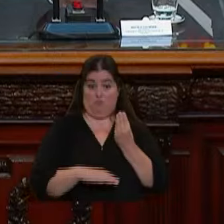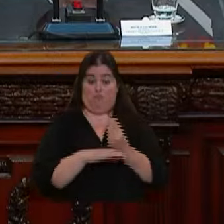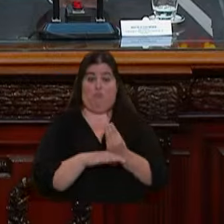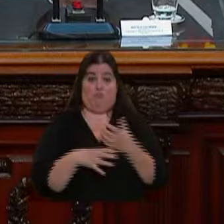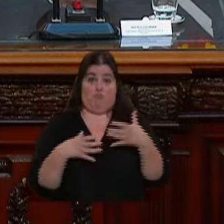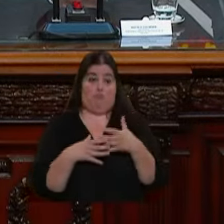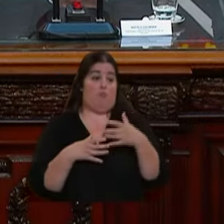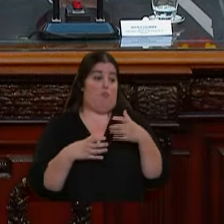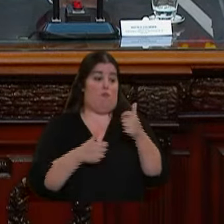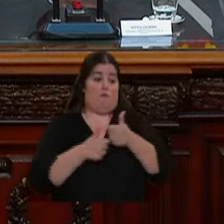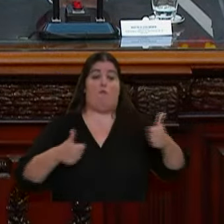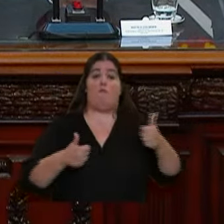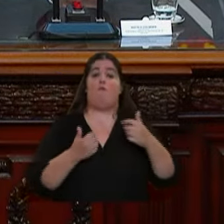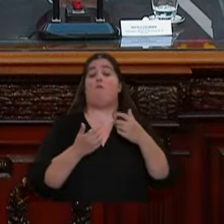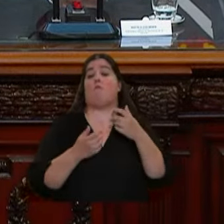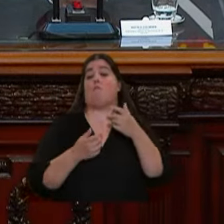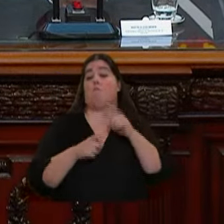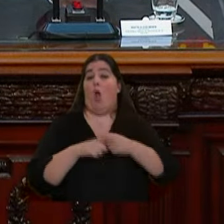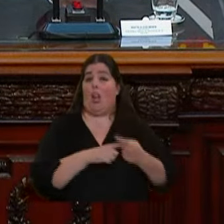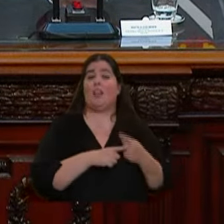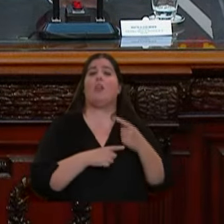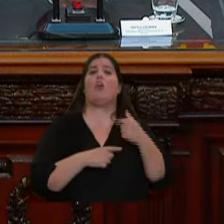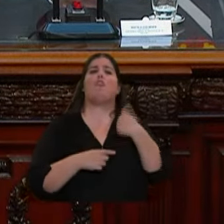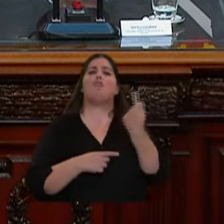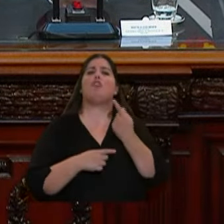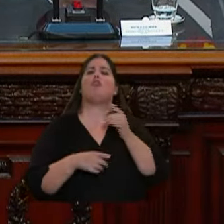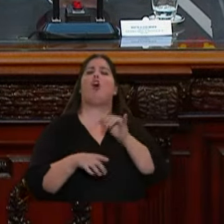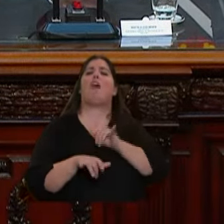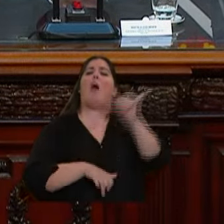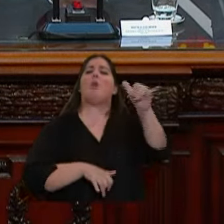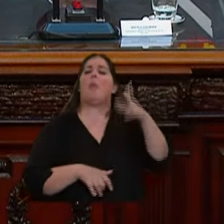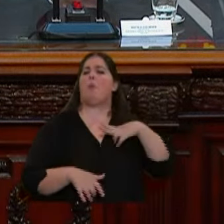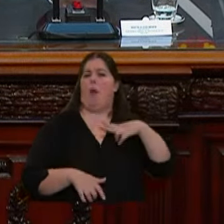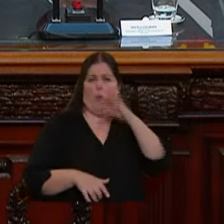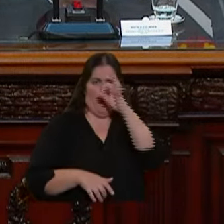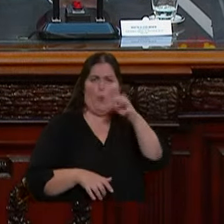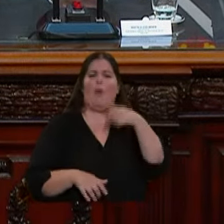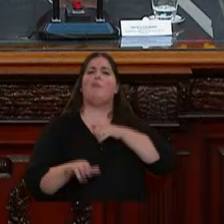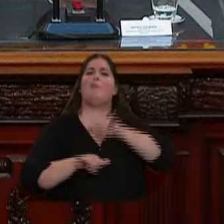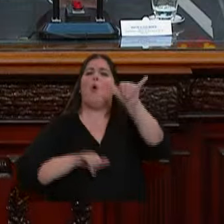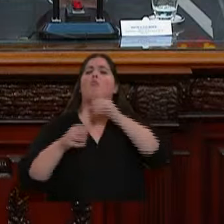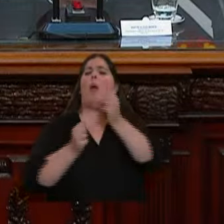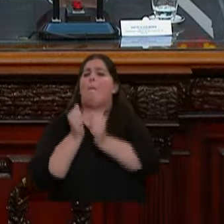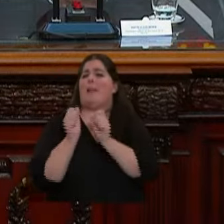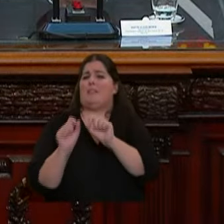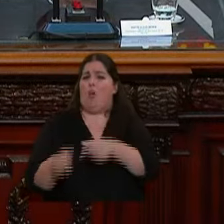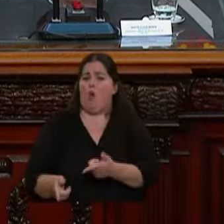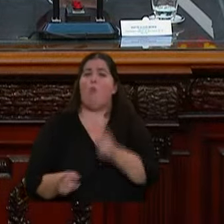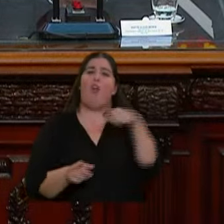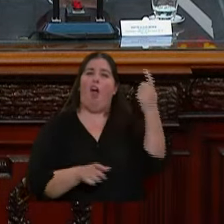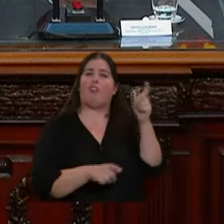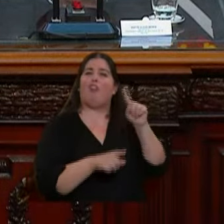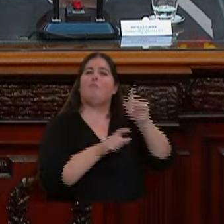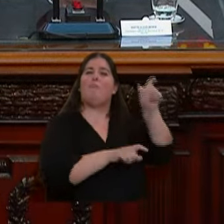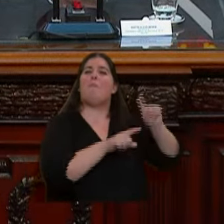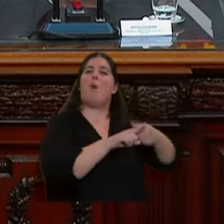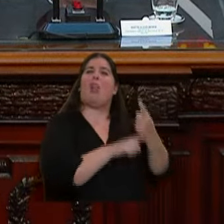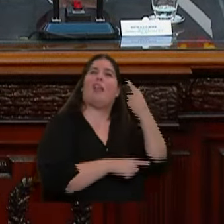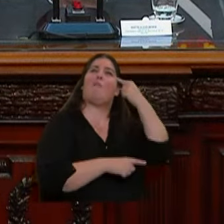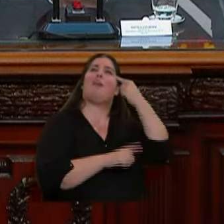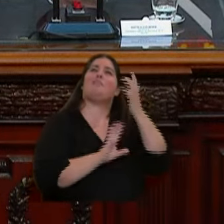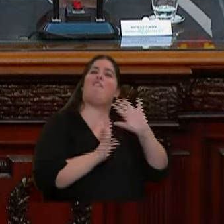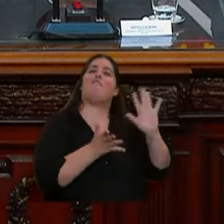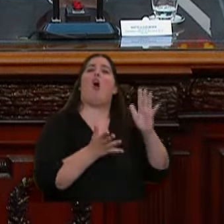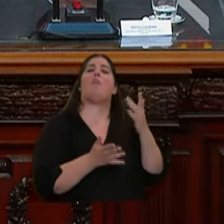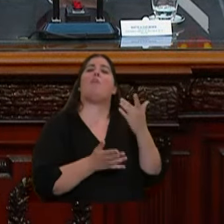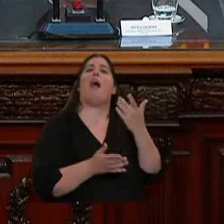funcionarios viajamos en vuelos comerciales y no en aviones privados, como están acostumbrados a hacer los políticos que tienen una concepción laxa de